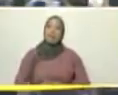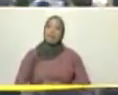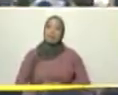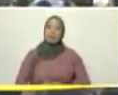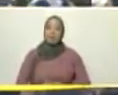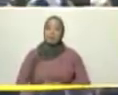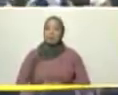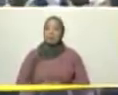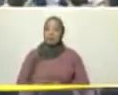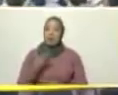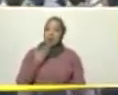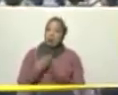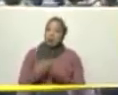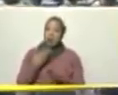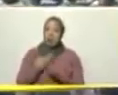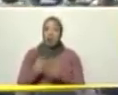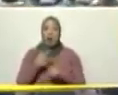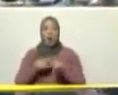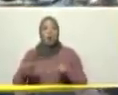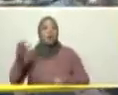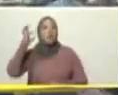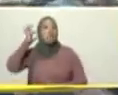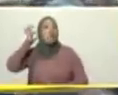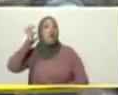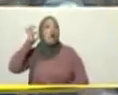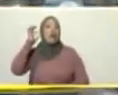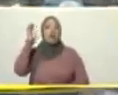ustedes. Vamos a darle la palabra a otra mujer de Brasil,